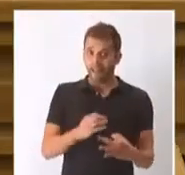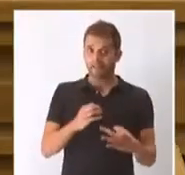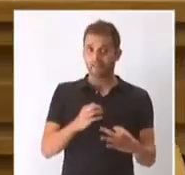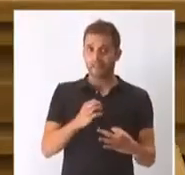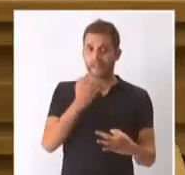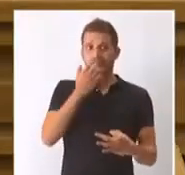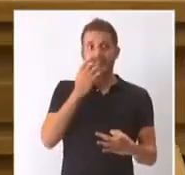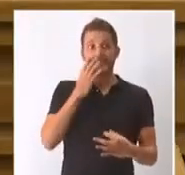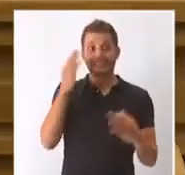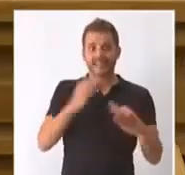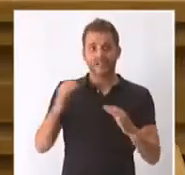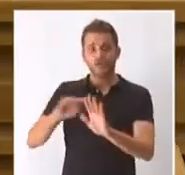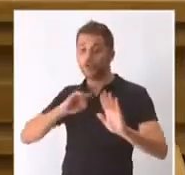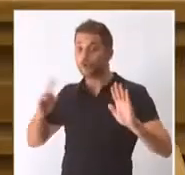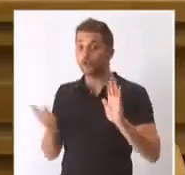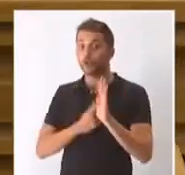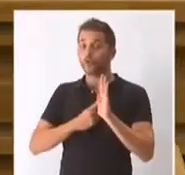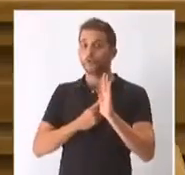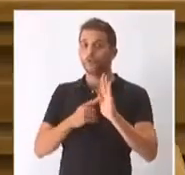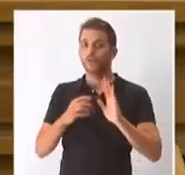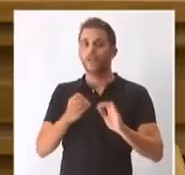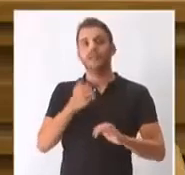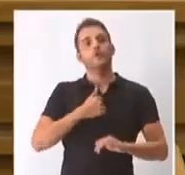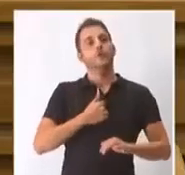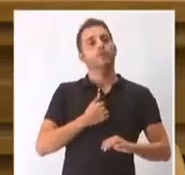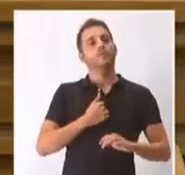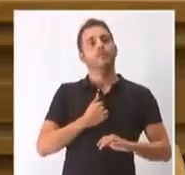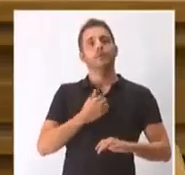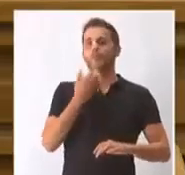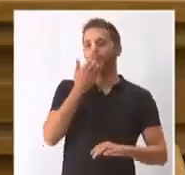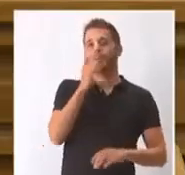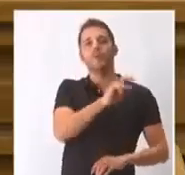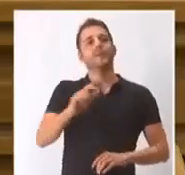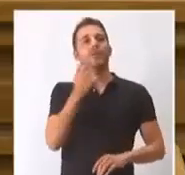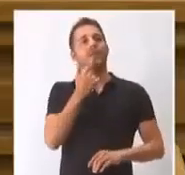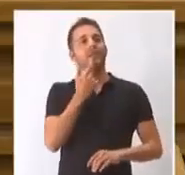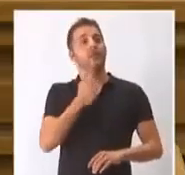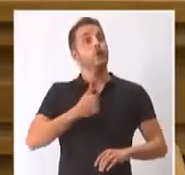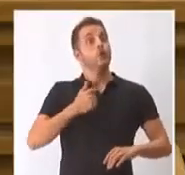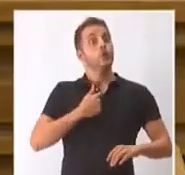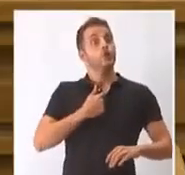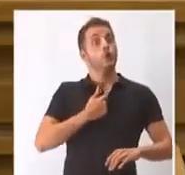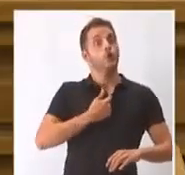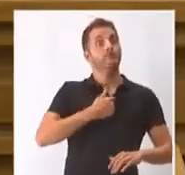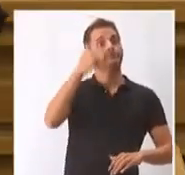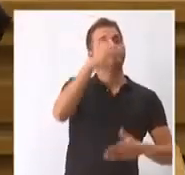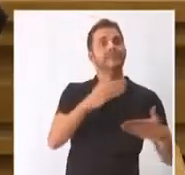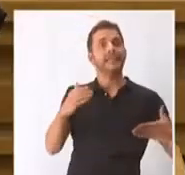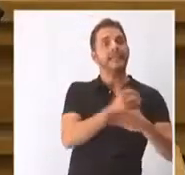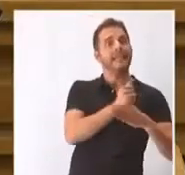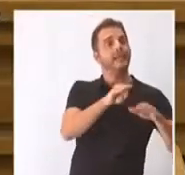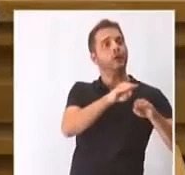en mayúsculas con esa gente que dice yo estoy en contra de la desigualdad de género pero no de